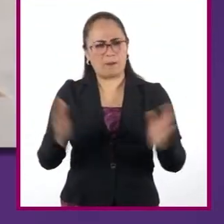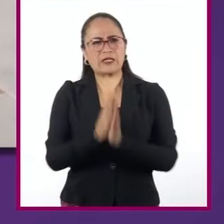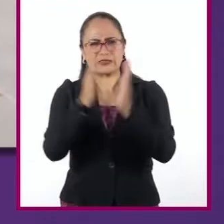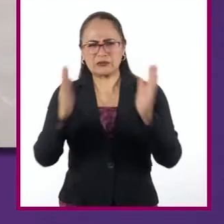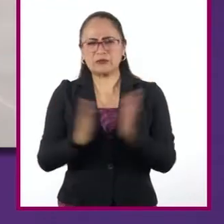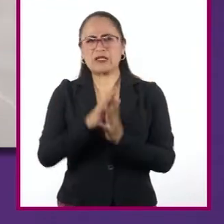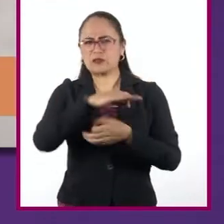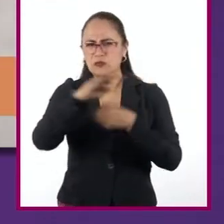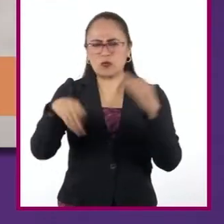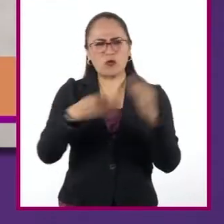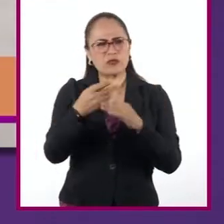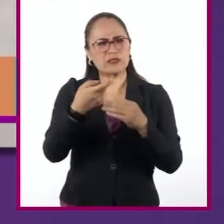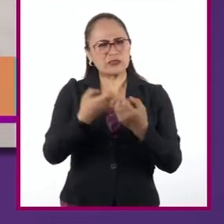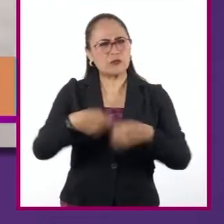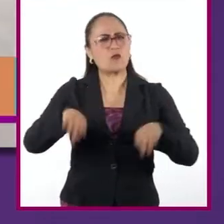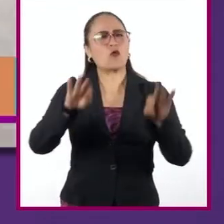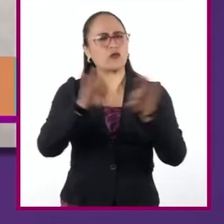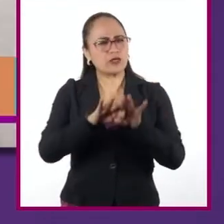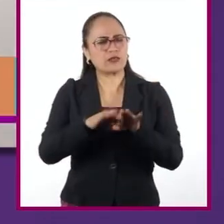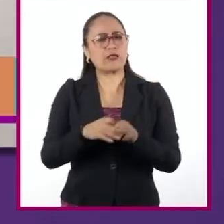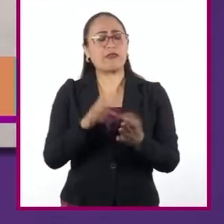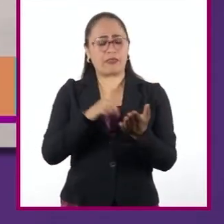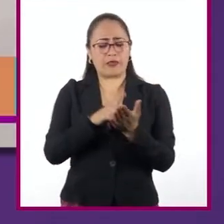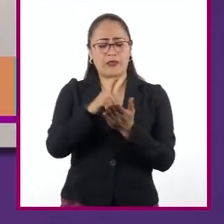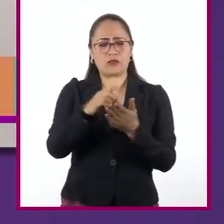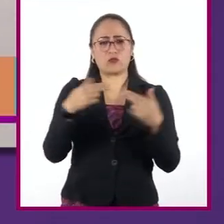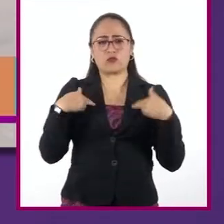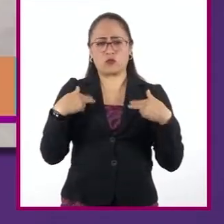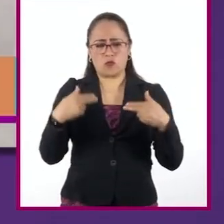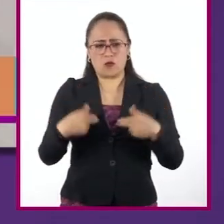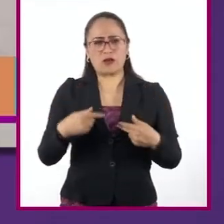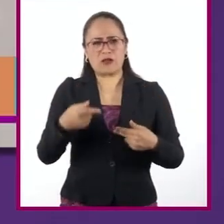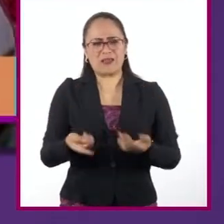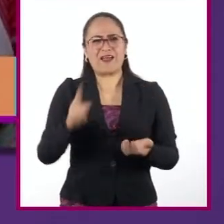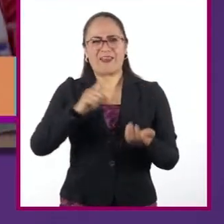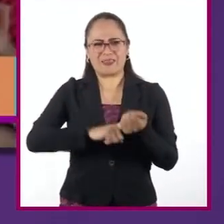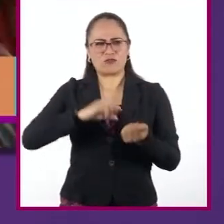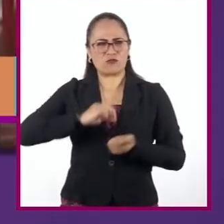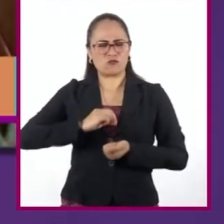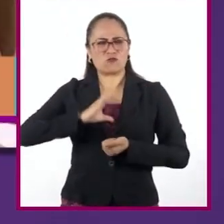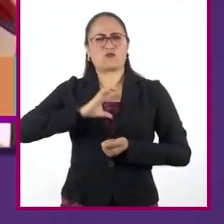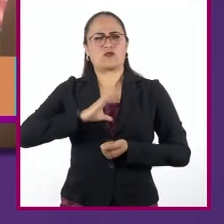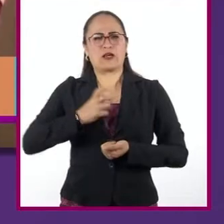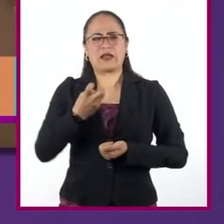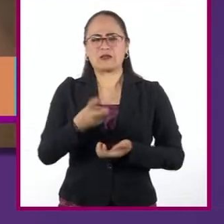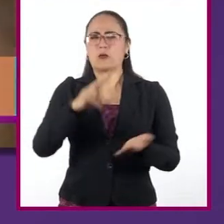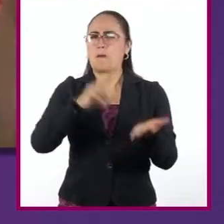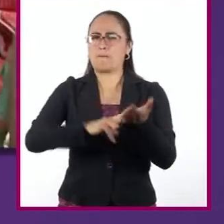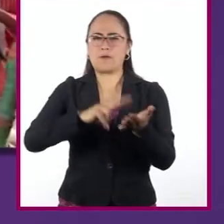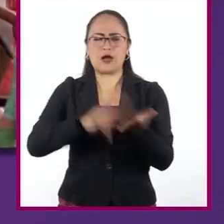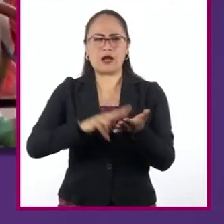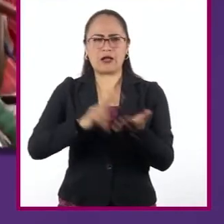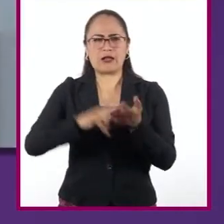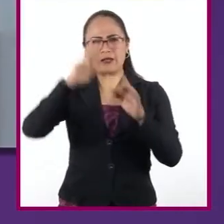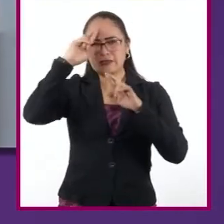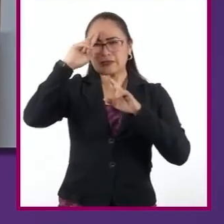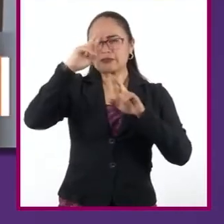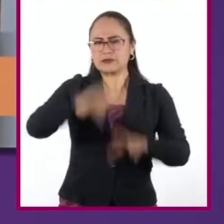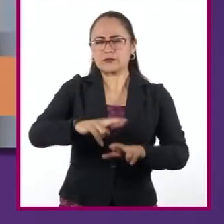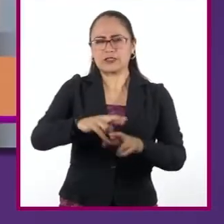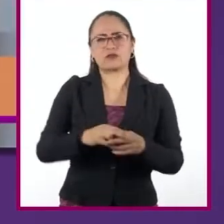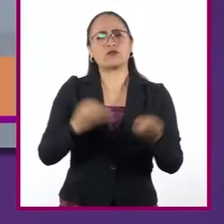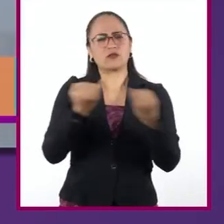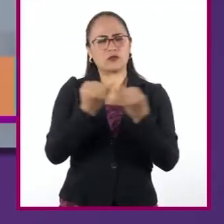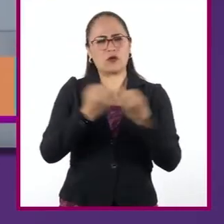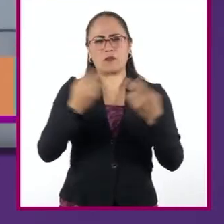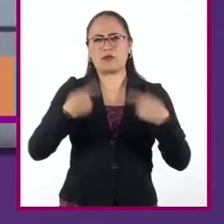fundamentales, mientras que los derechos humanos son la expresión jurídica de la dignidad de las personas y su función es garantizar el respeto de esta. La